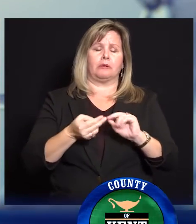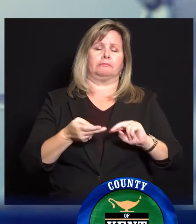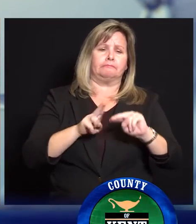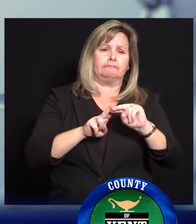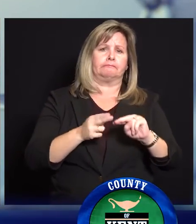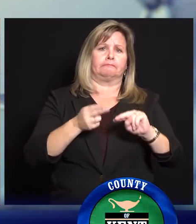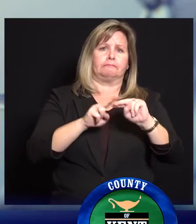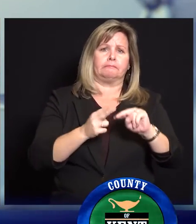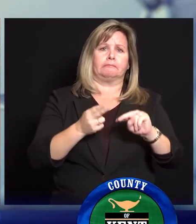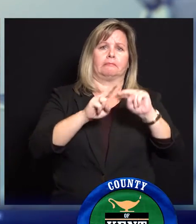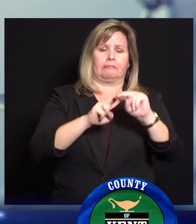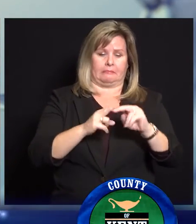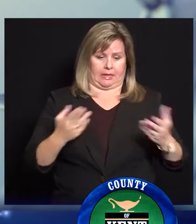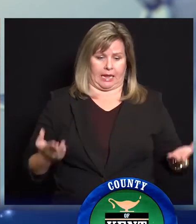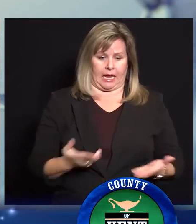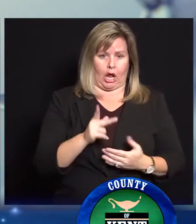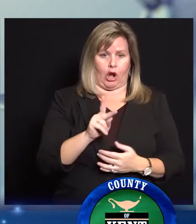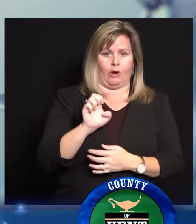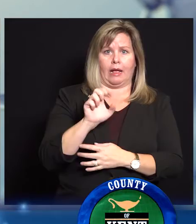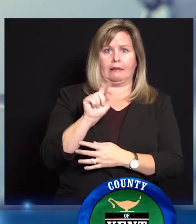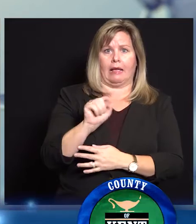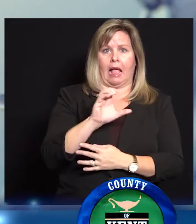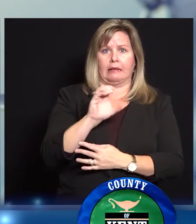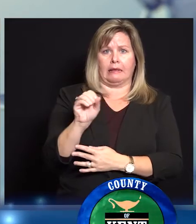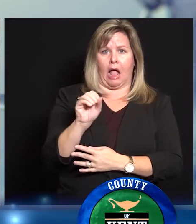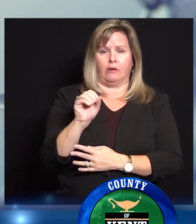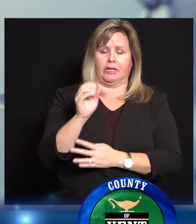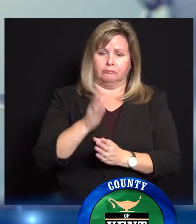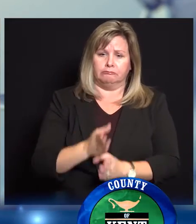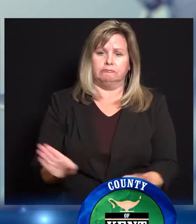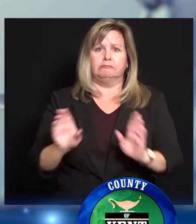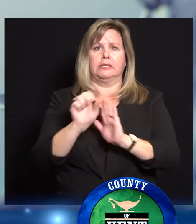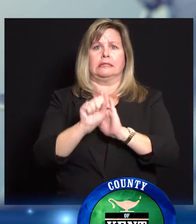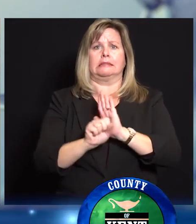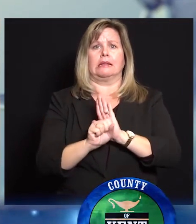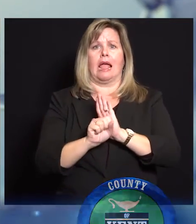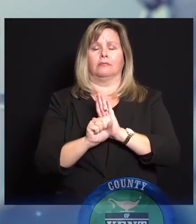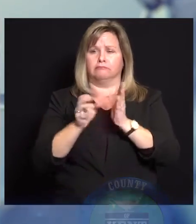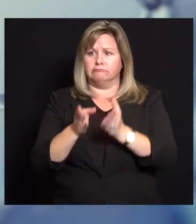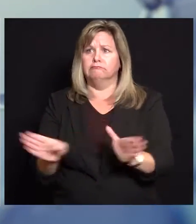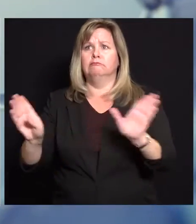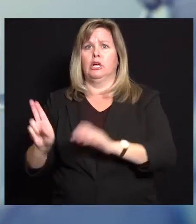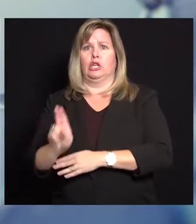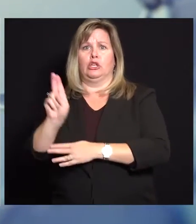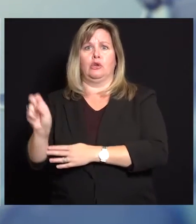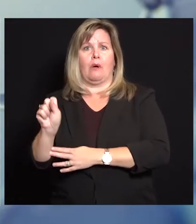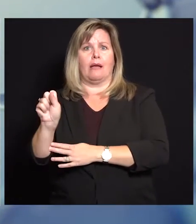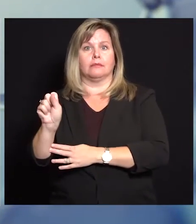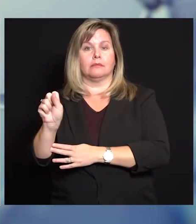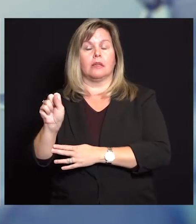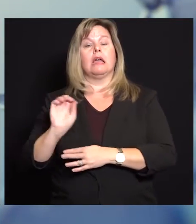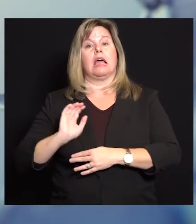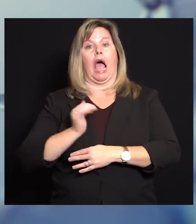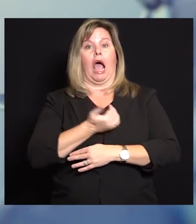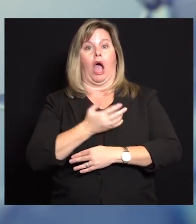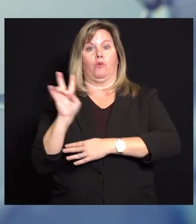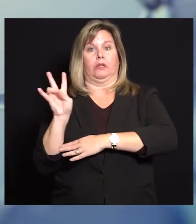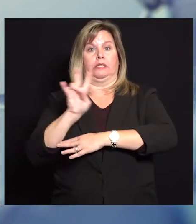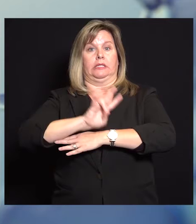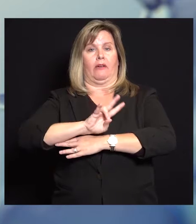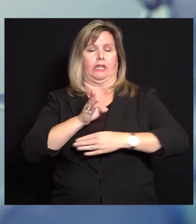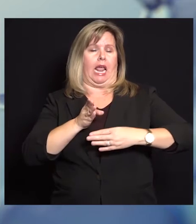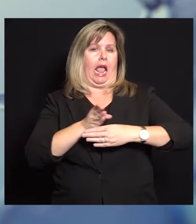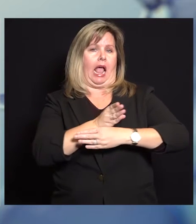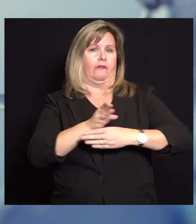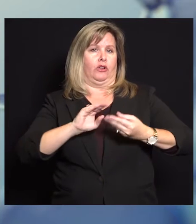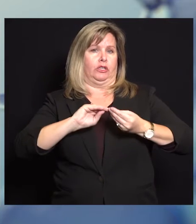kent en todo el estado de michigan y en todas partes aquí en los eeuu en este momento en nuestro promedio de 7 días de nuevo